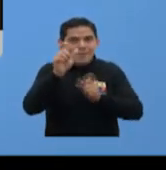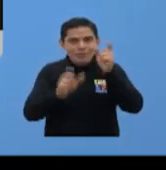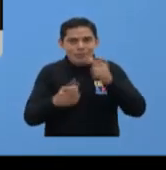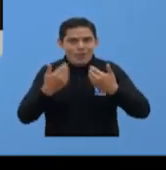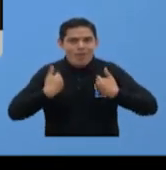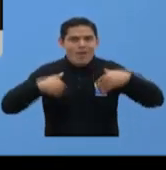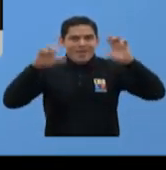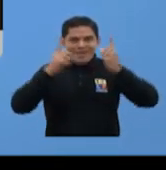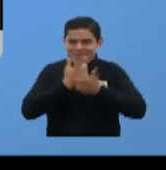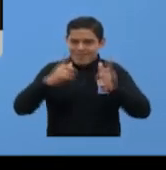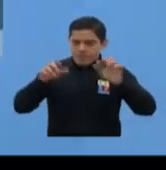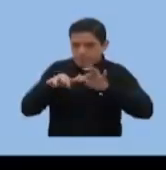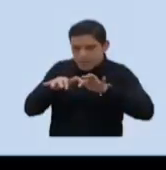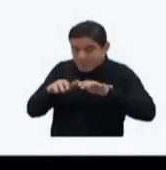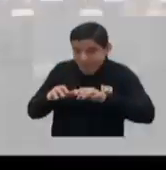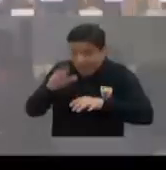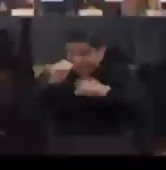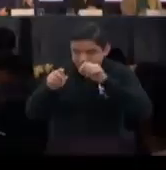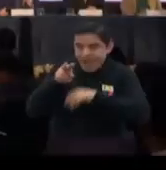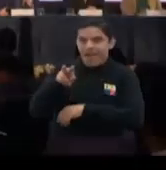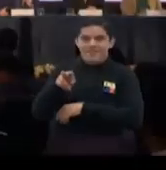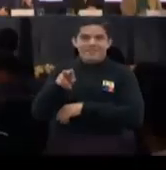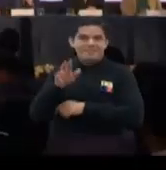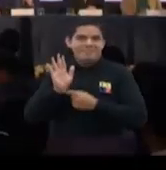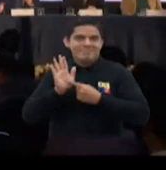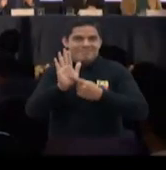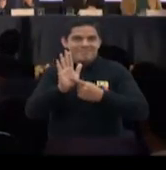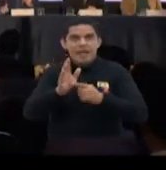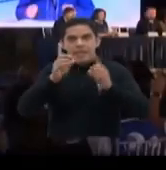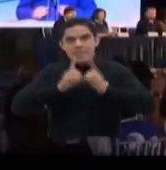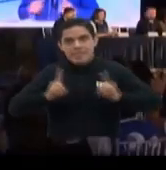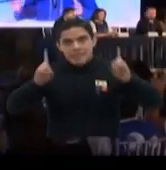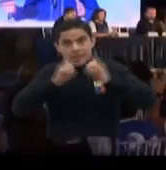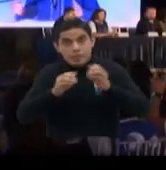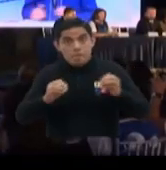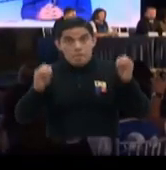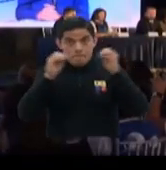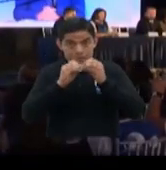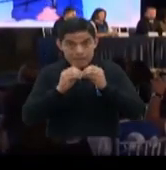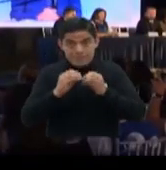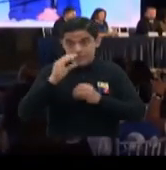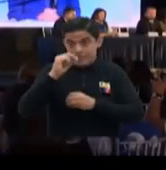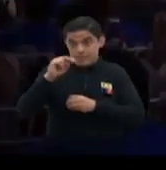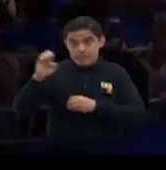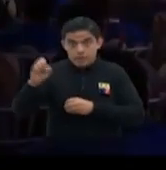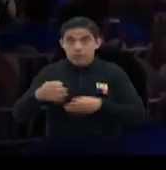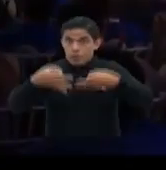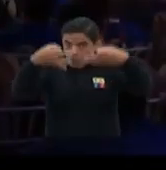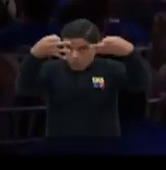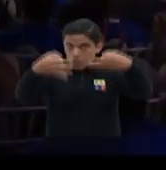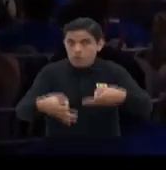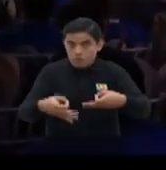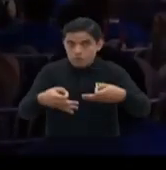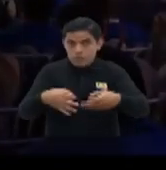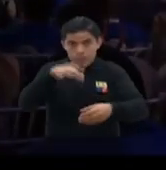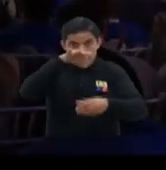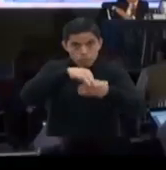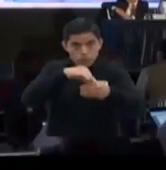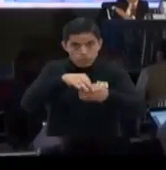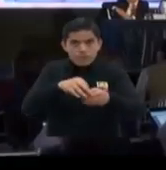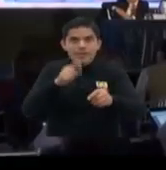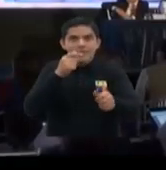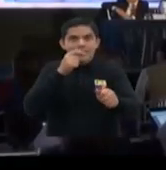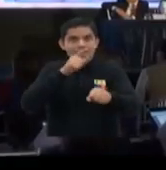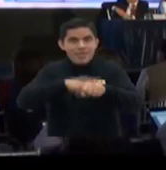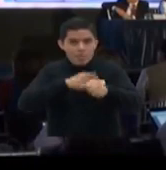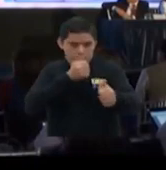para conocimiento de la ciudadanía. El objetivo de este sistema es que el Consejo Nacional Electoral entregue resultados oficiales del proceso